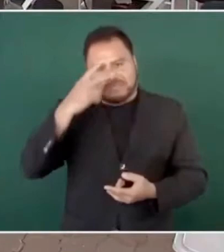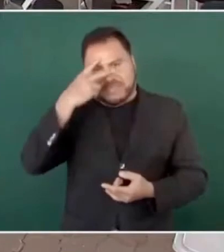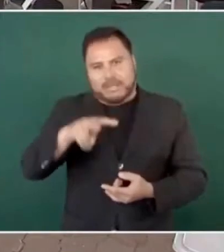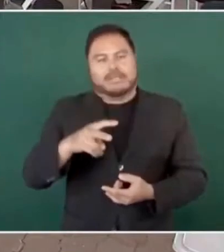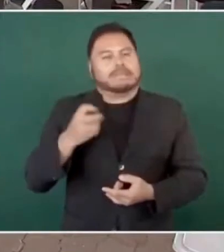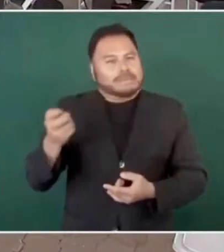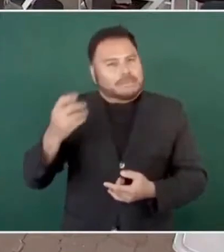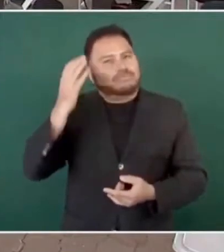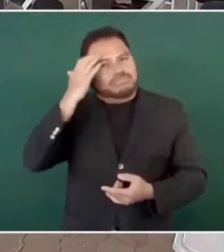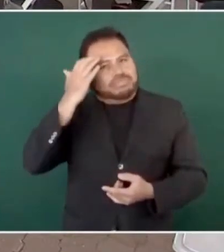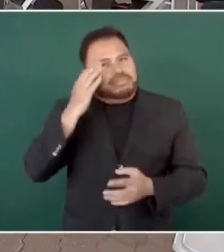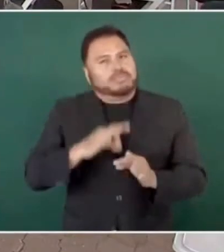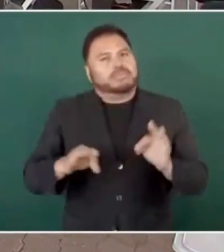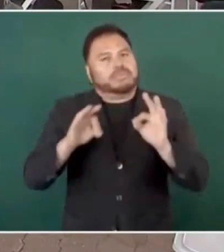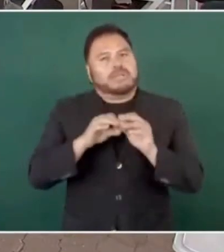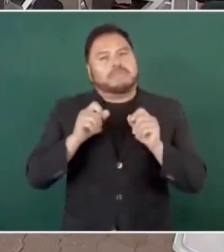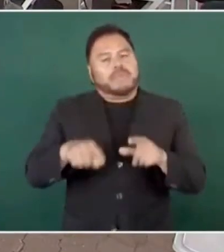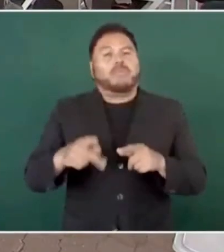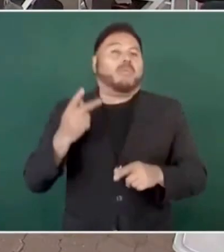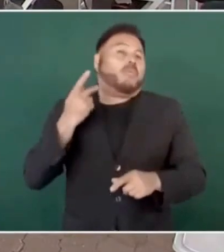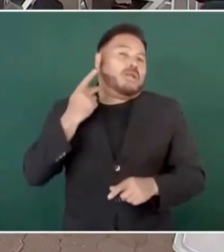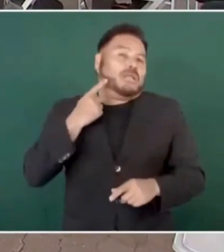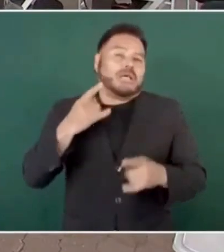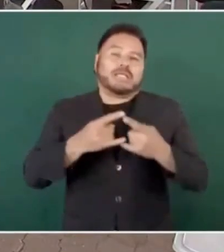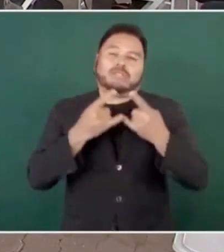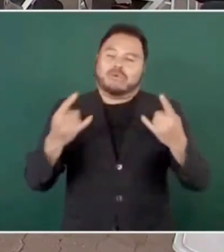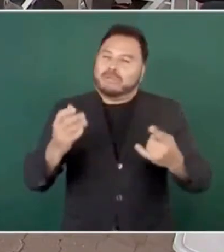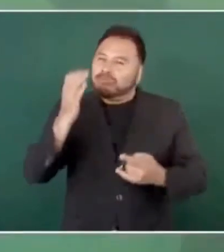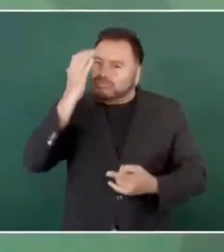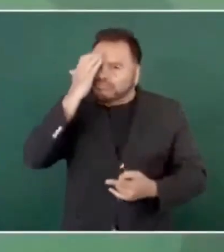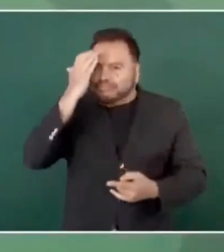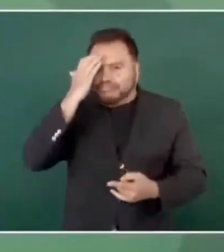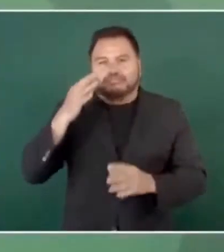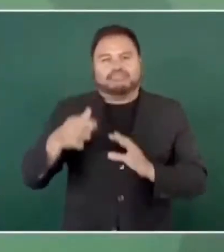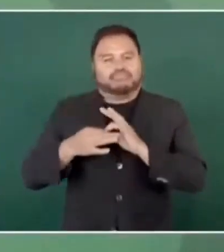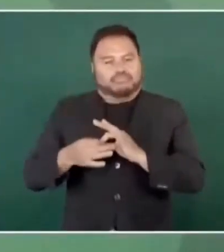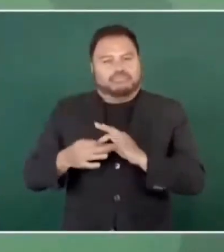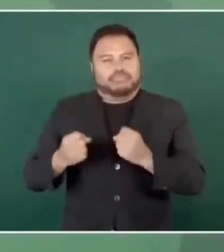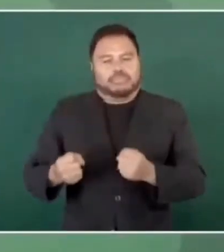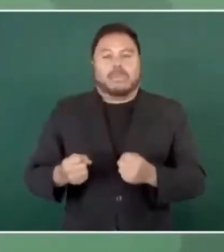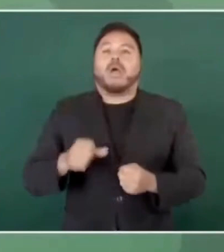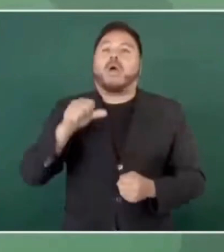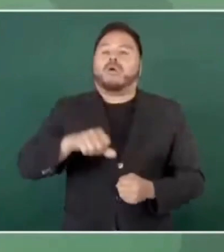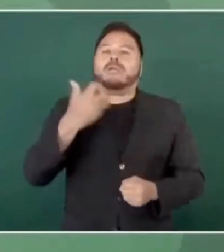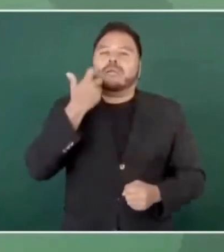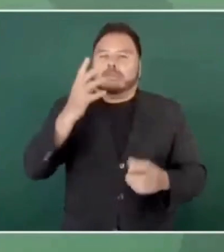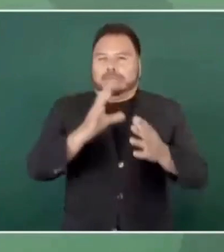y también de nuestra historia política. Hoy quiero terminar